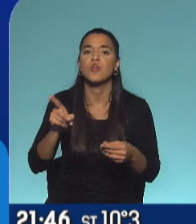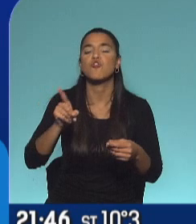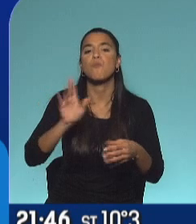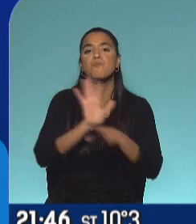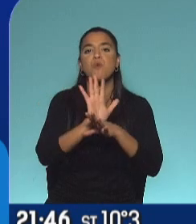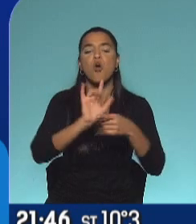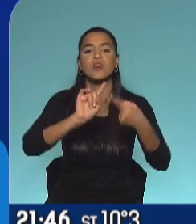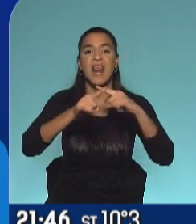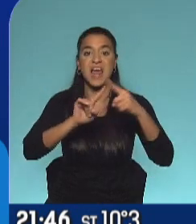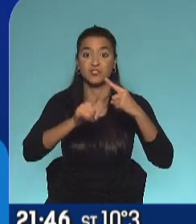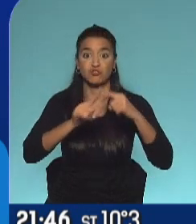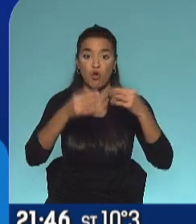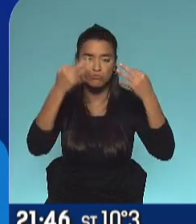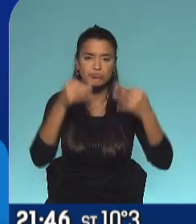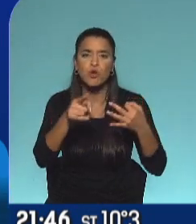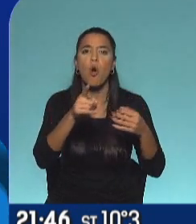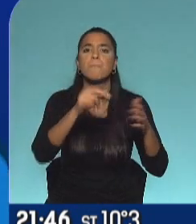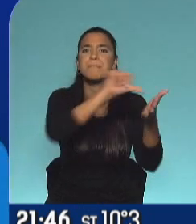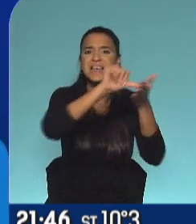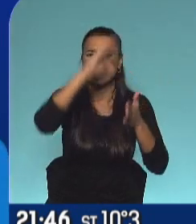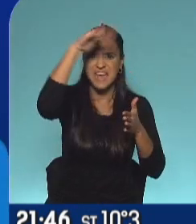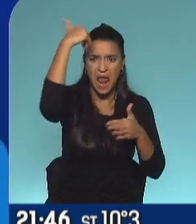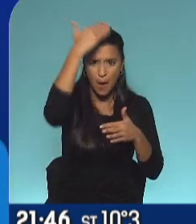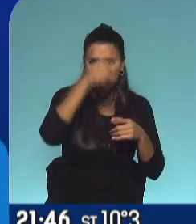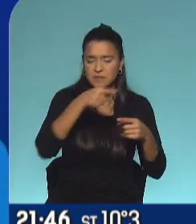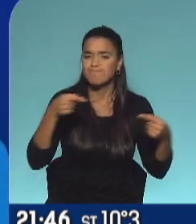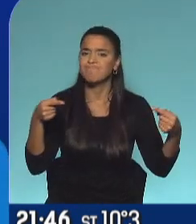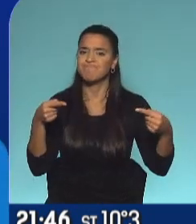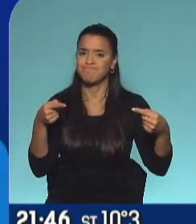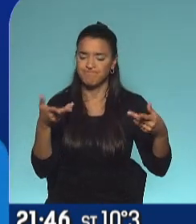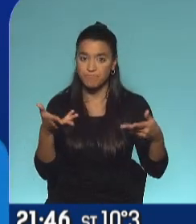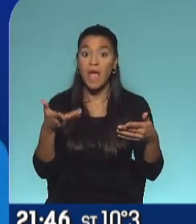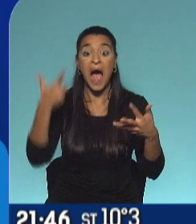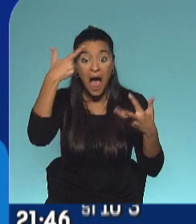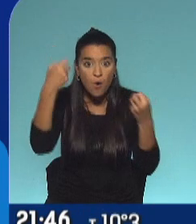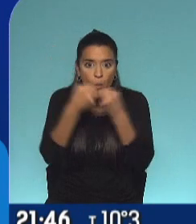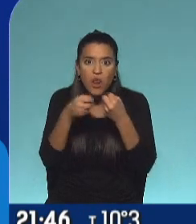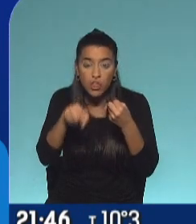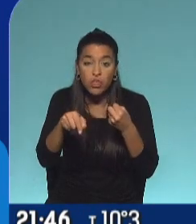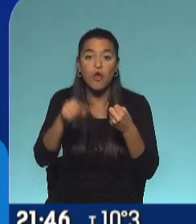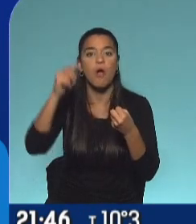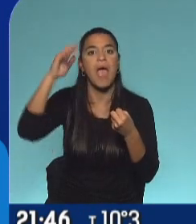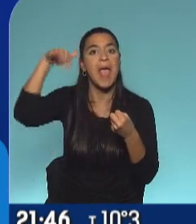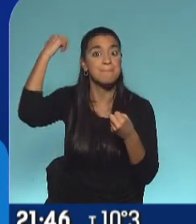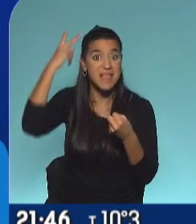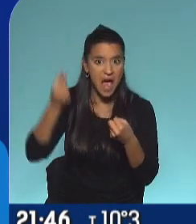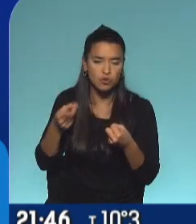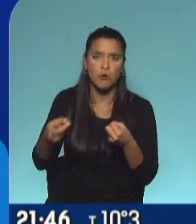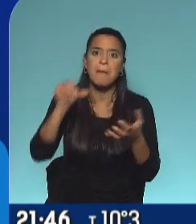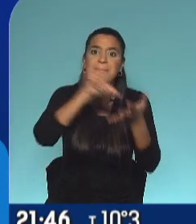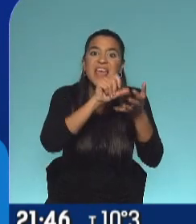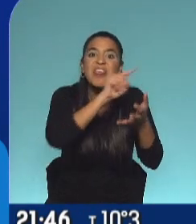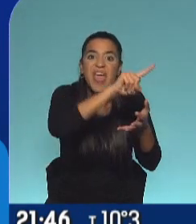diplomática con la mayoría de los países árabes. Y es en esta, a través de este acuerdo que Emiratos Árabes, un país árabe,